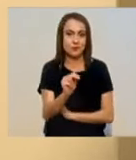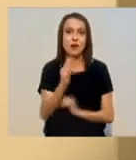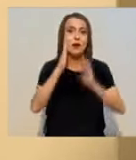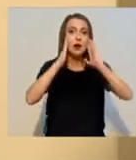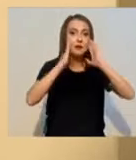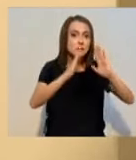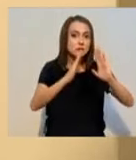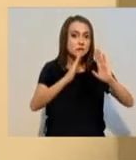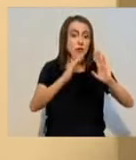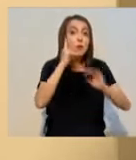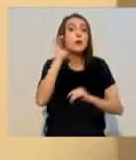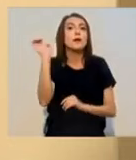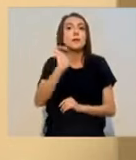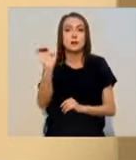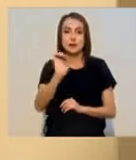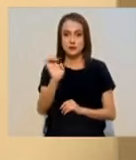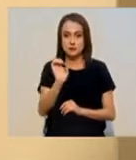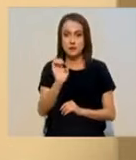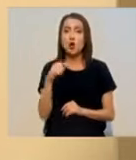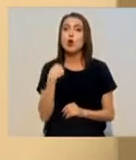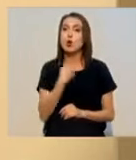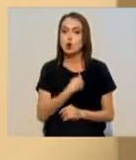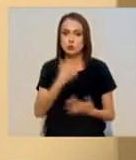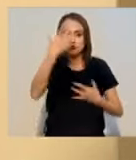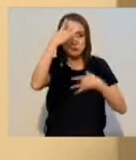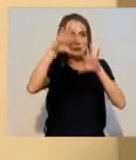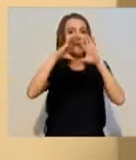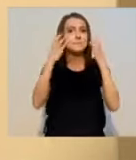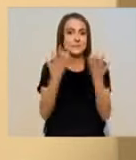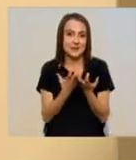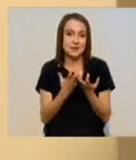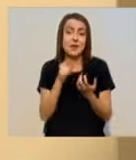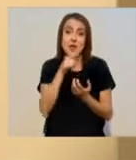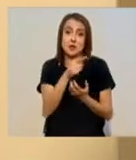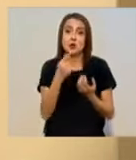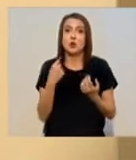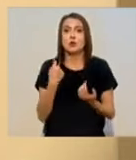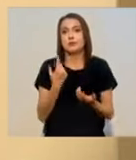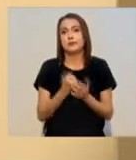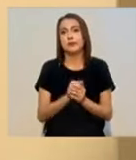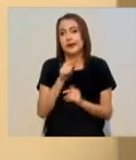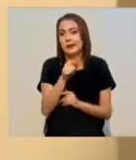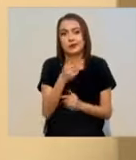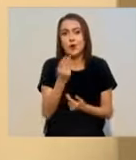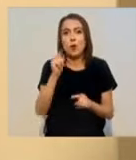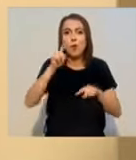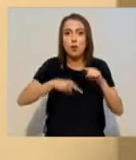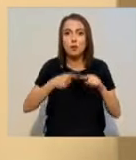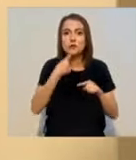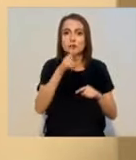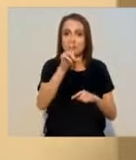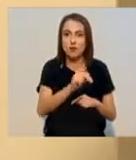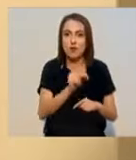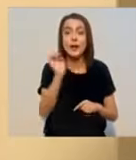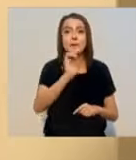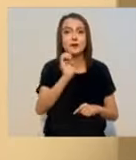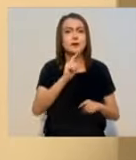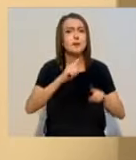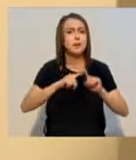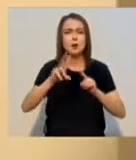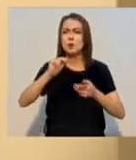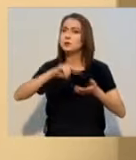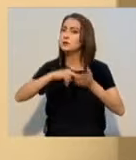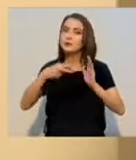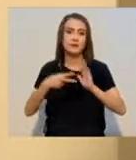la atención por una emergencia. Y estamos en una pandemia, eso sería dispararnos en el pie si negáramos la atención. Pero eso